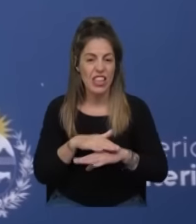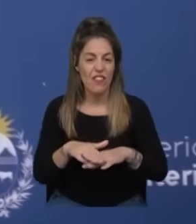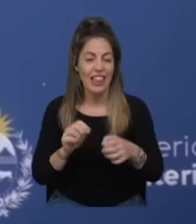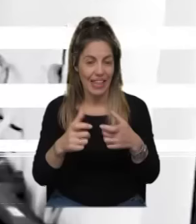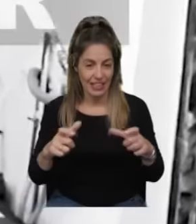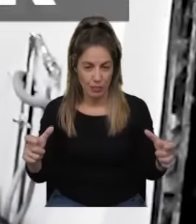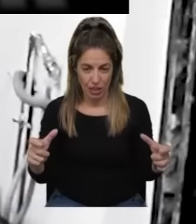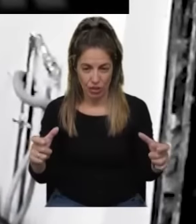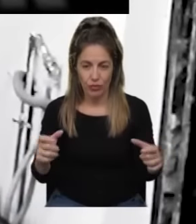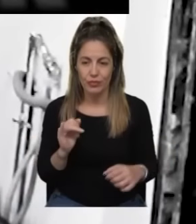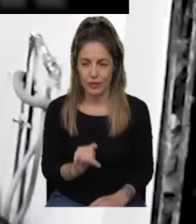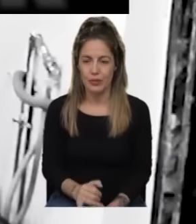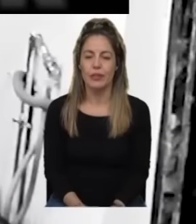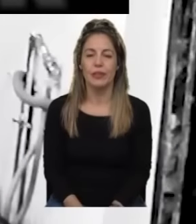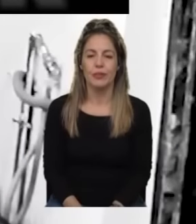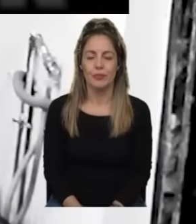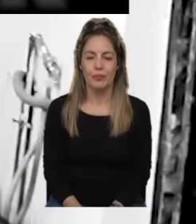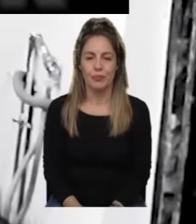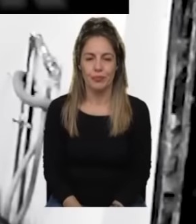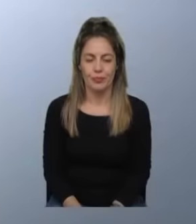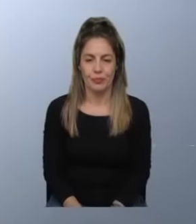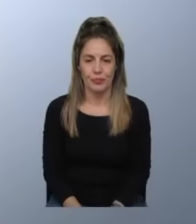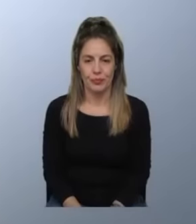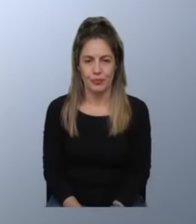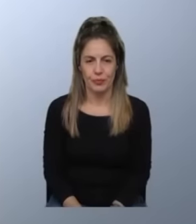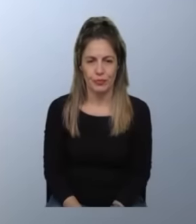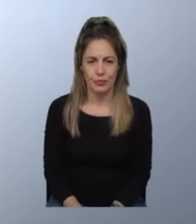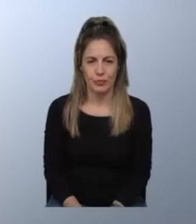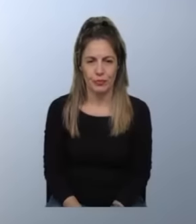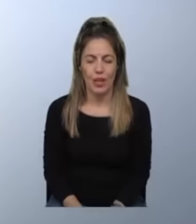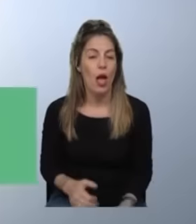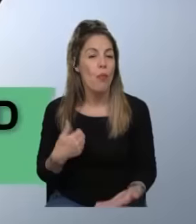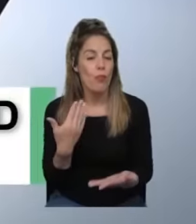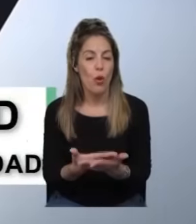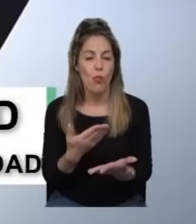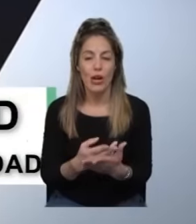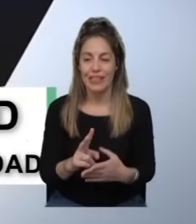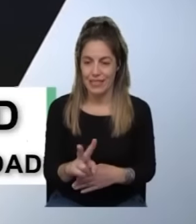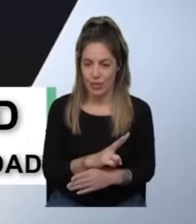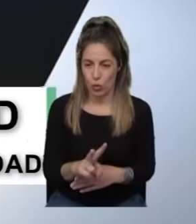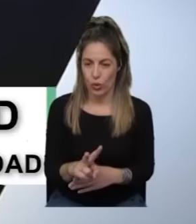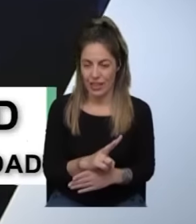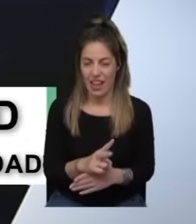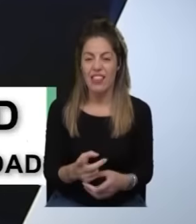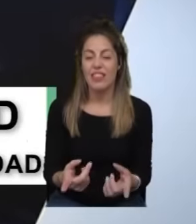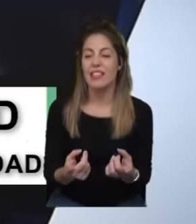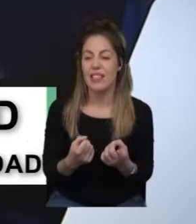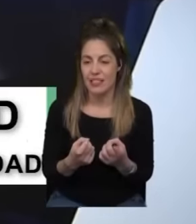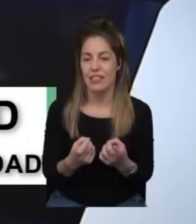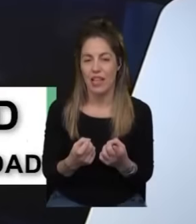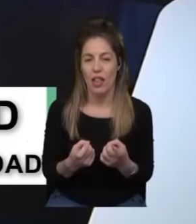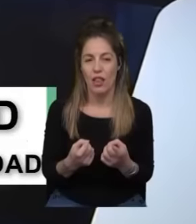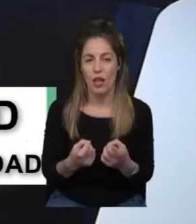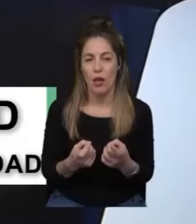esclarecimiento de los mismos. Las propuestas de seguridad requieren para una